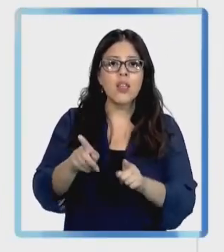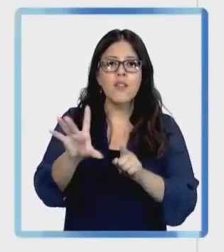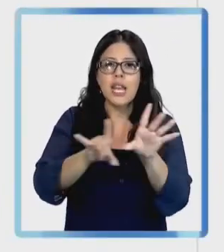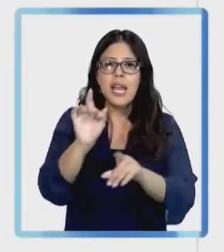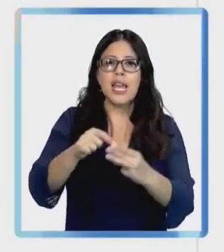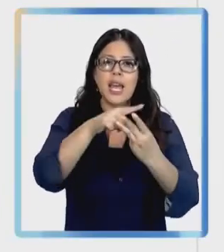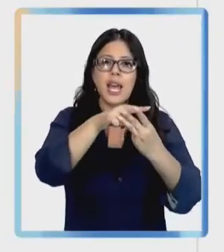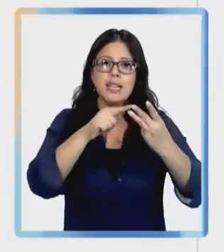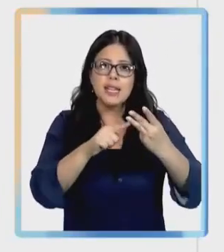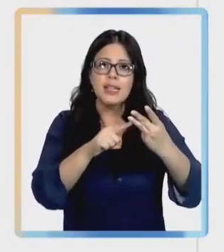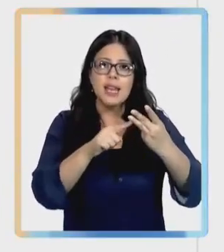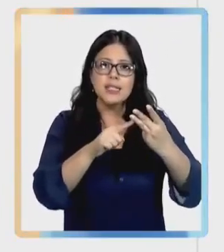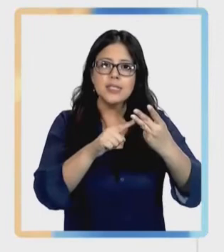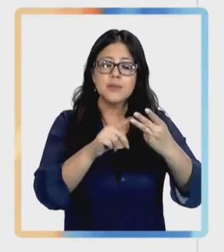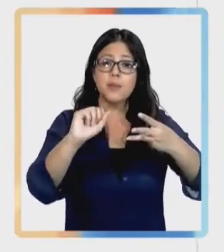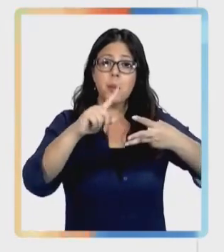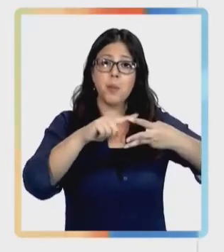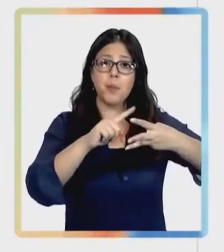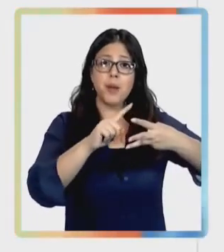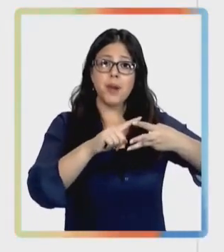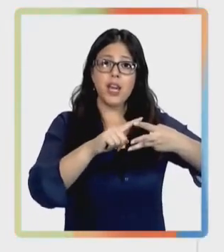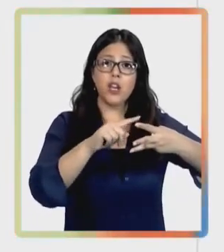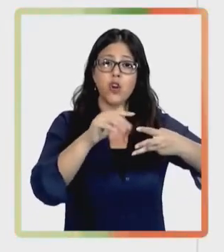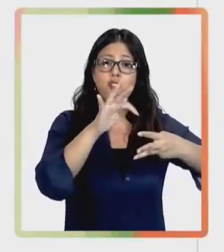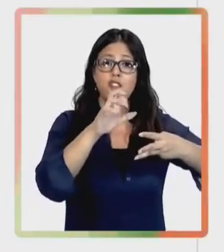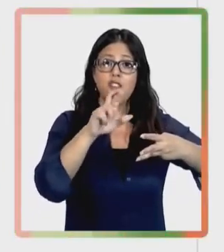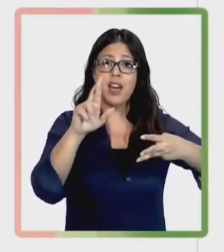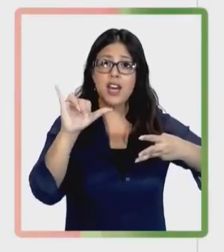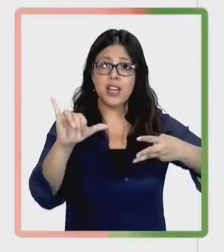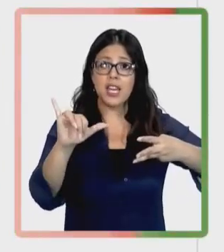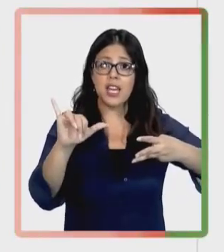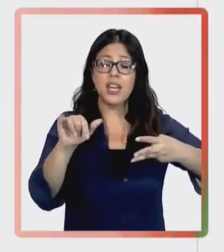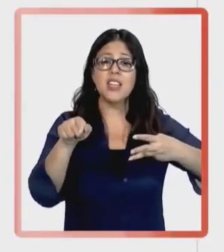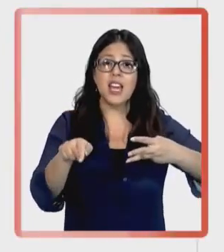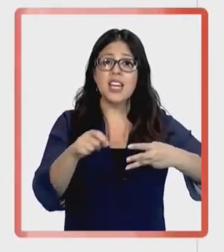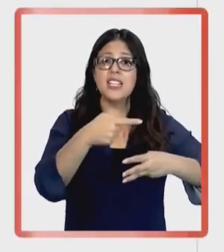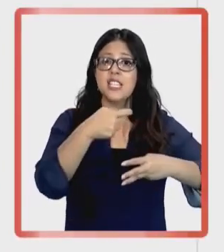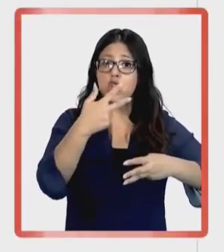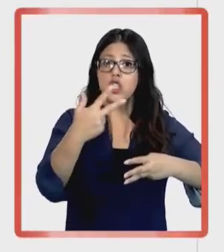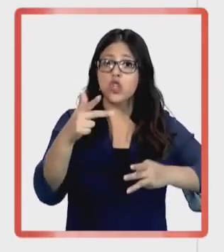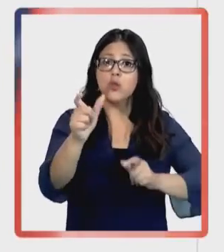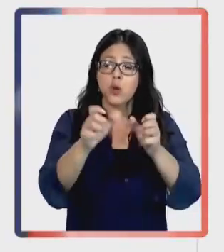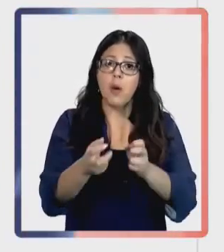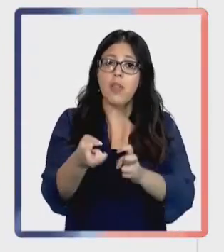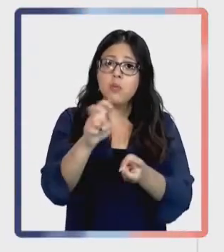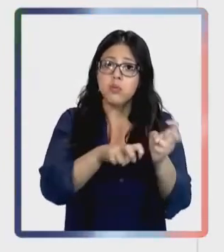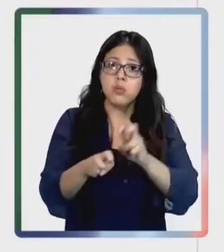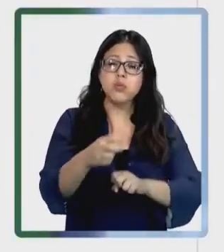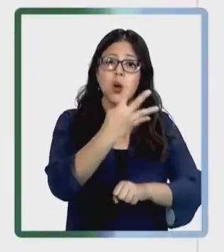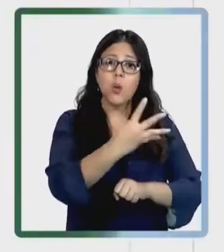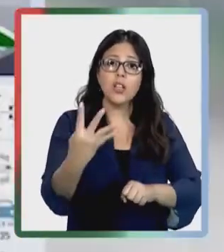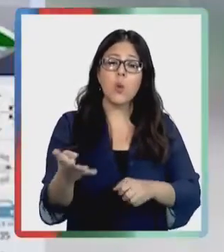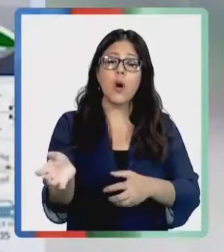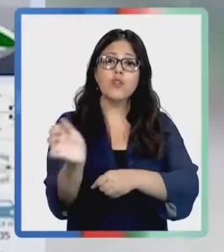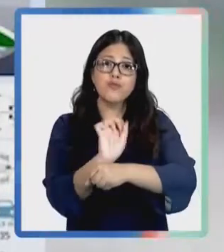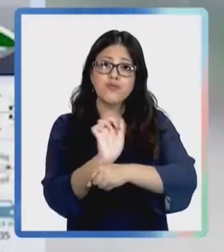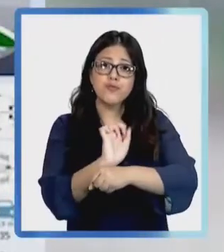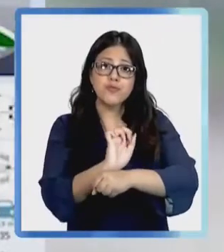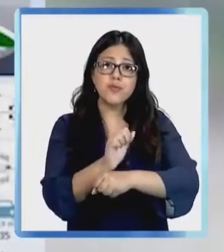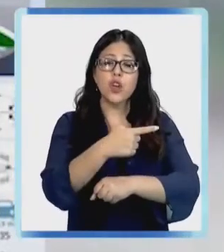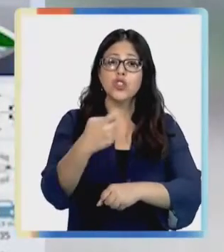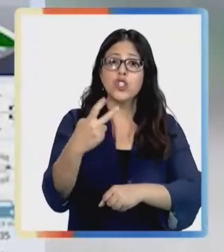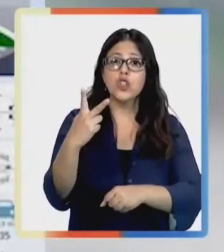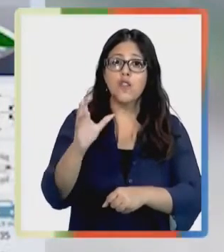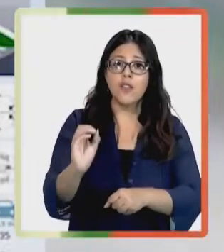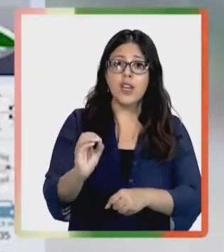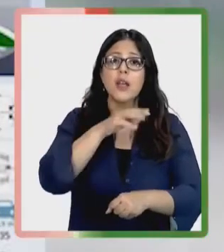capacidad para 188 pasajeros y 44 vehículos con 120 minutos de navegación. El segundo modelo,